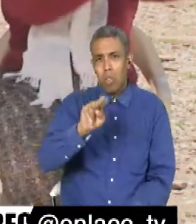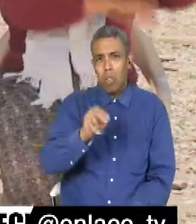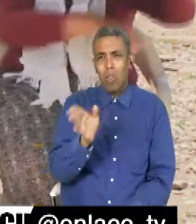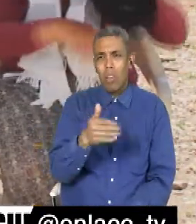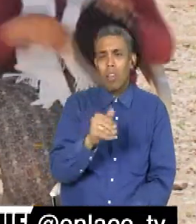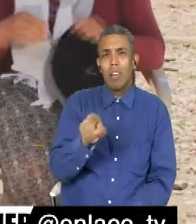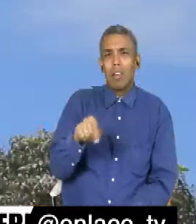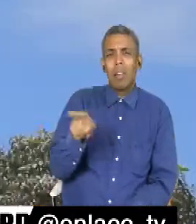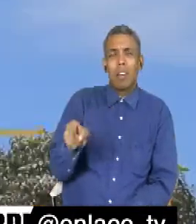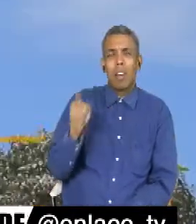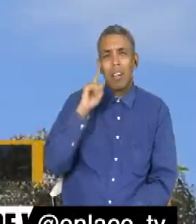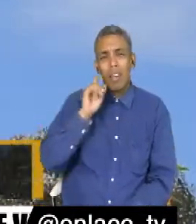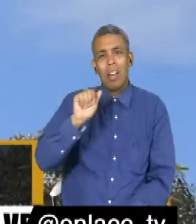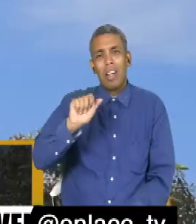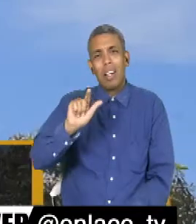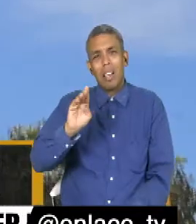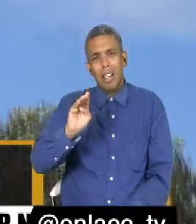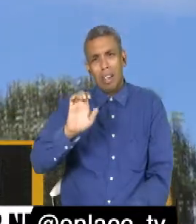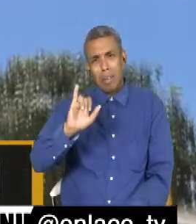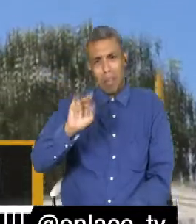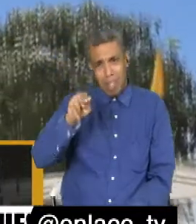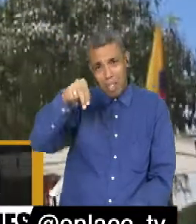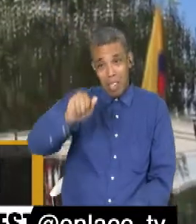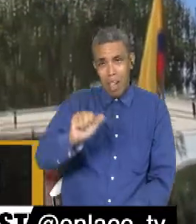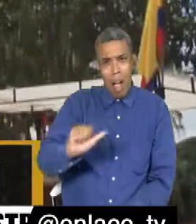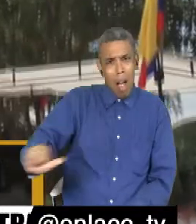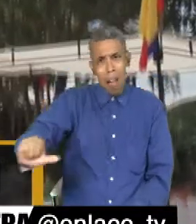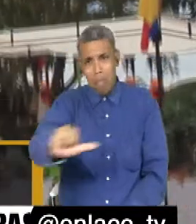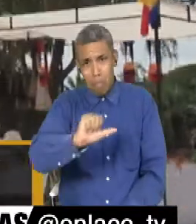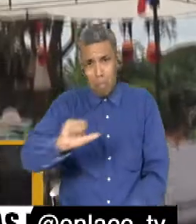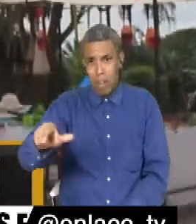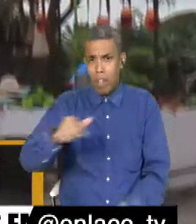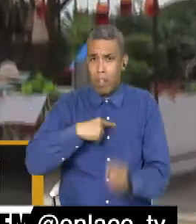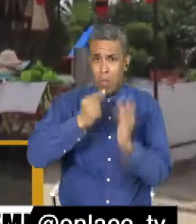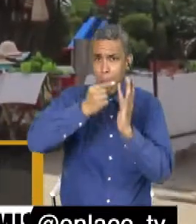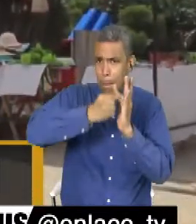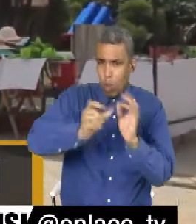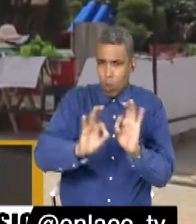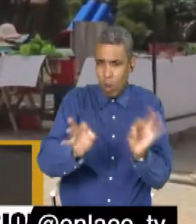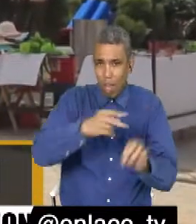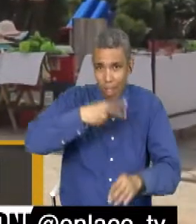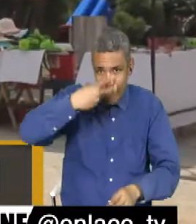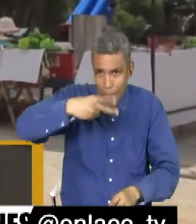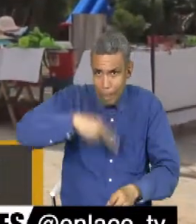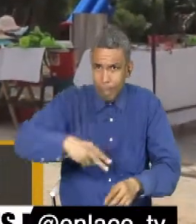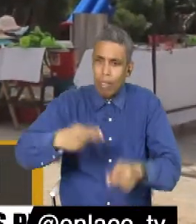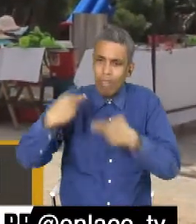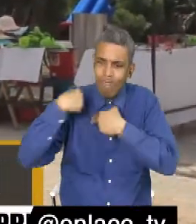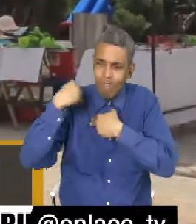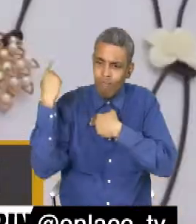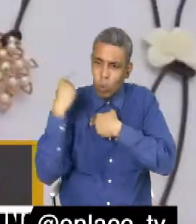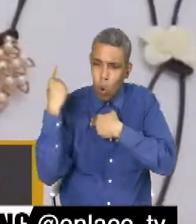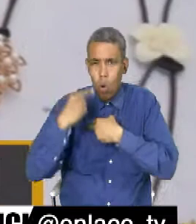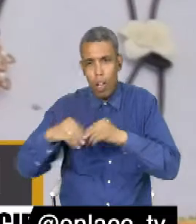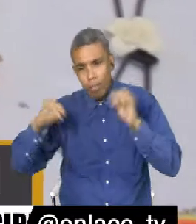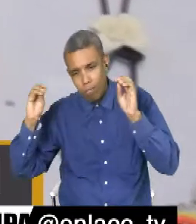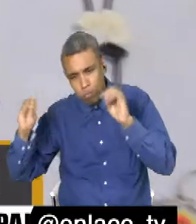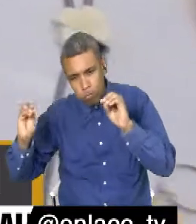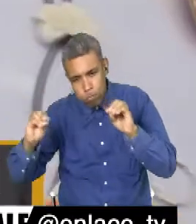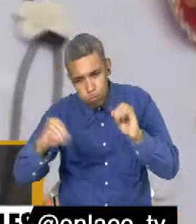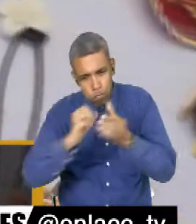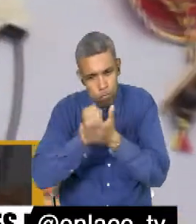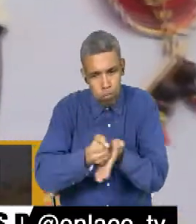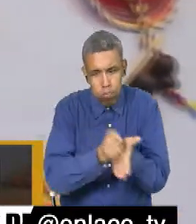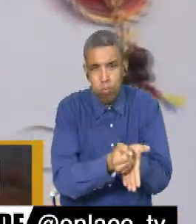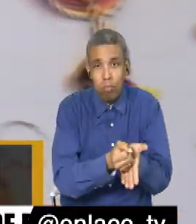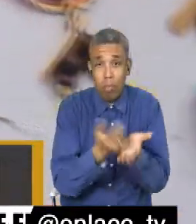son algunas mujeres y madres cabeza de familia que ya comienzan a generar ingresos a través de sus artesanías. Ellas ya exponen sus productos